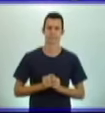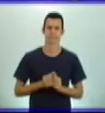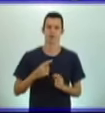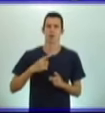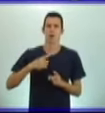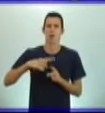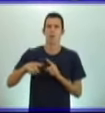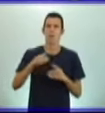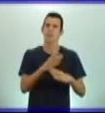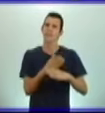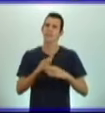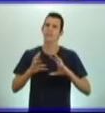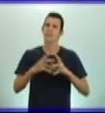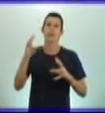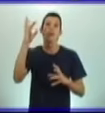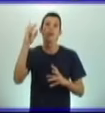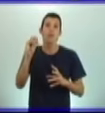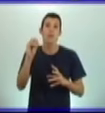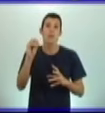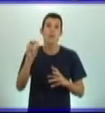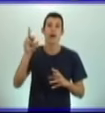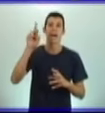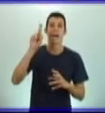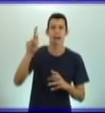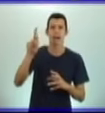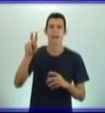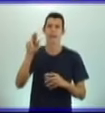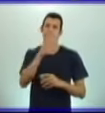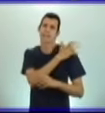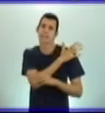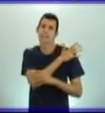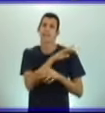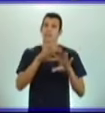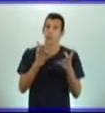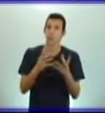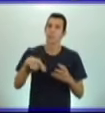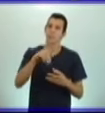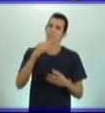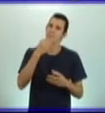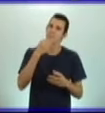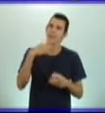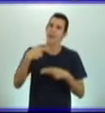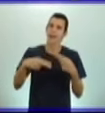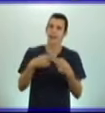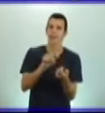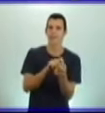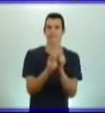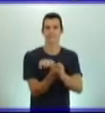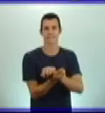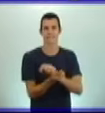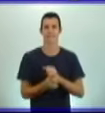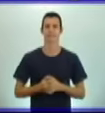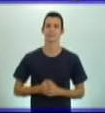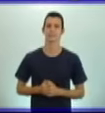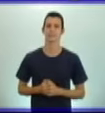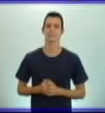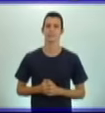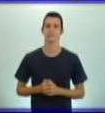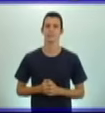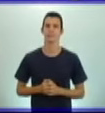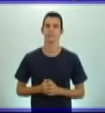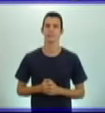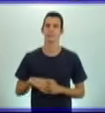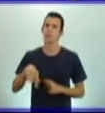notaciones. Aquí muy importante, ¿dónde podemos encontrar este contenido? Que repetimos, es un contenido